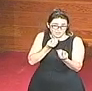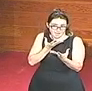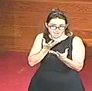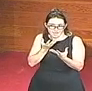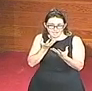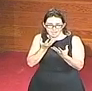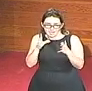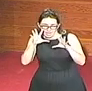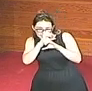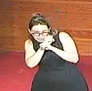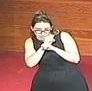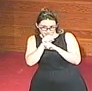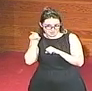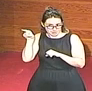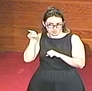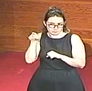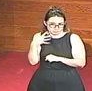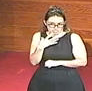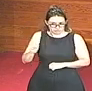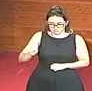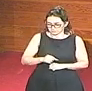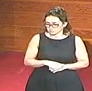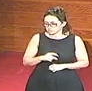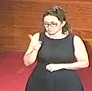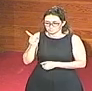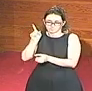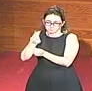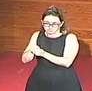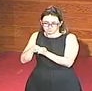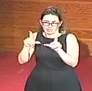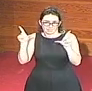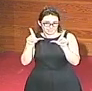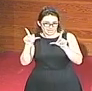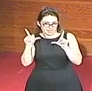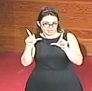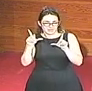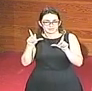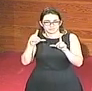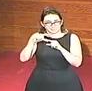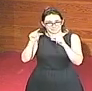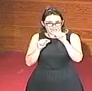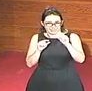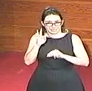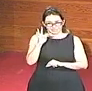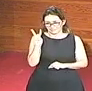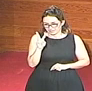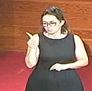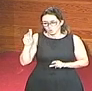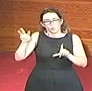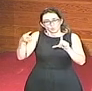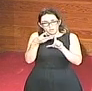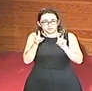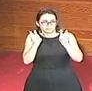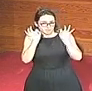Trabajaba para una cadena de televisión especializada, Star TV, y tenía una página web especializada en